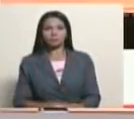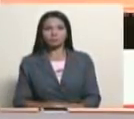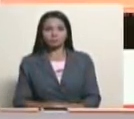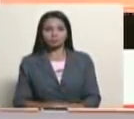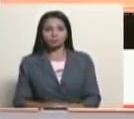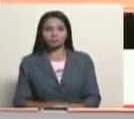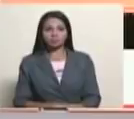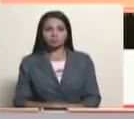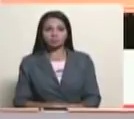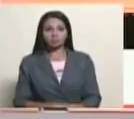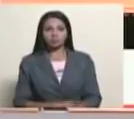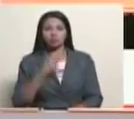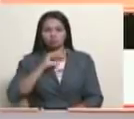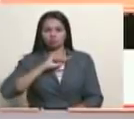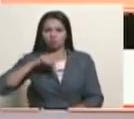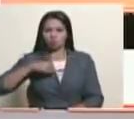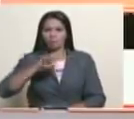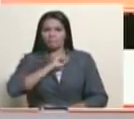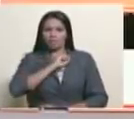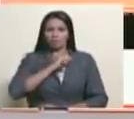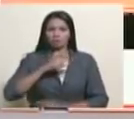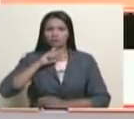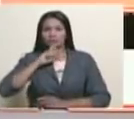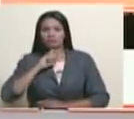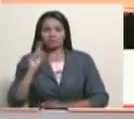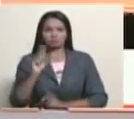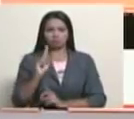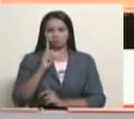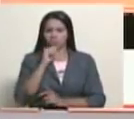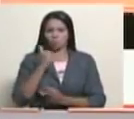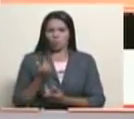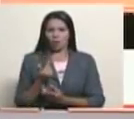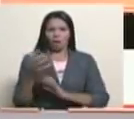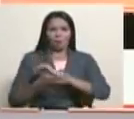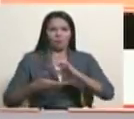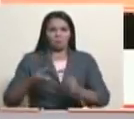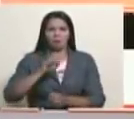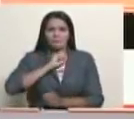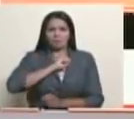Y que no le tenemos miedo a las dificultades ni a los problemas.